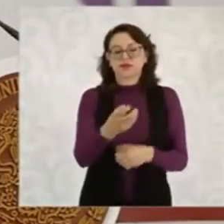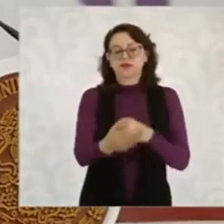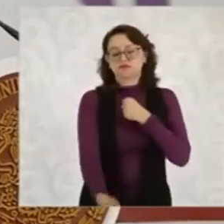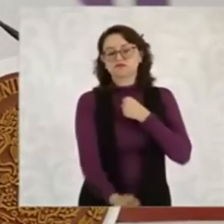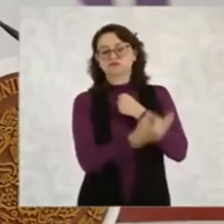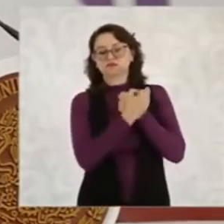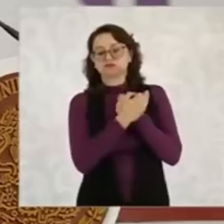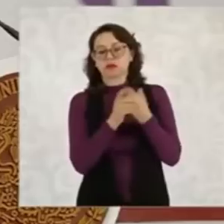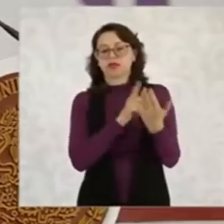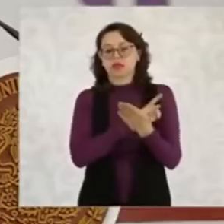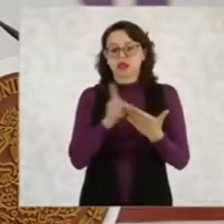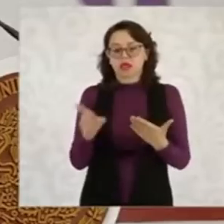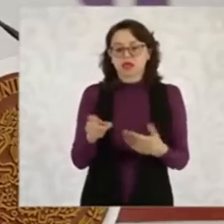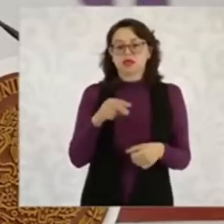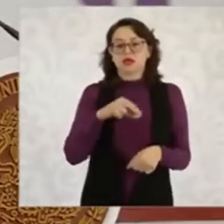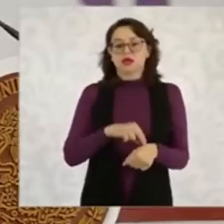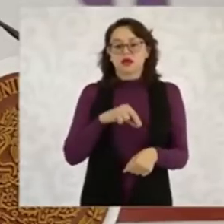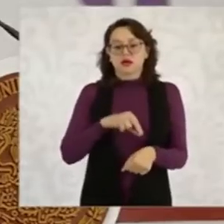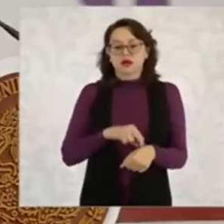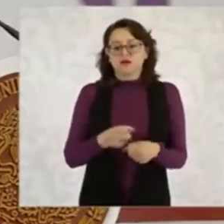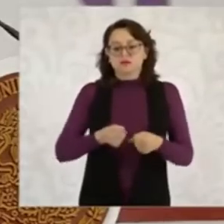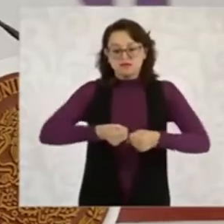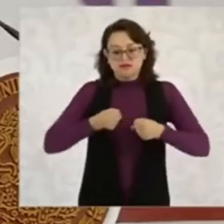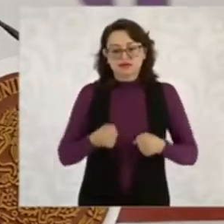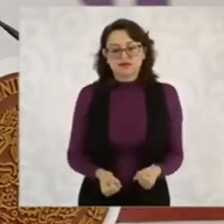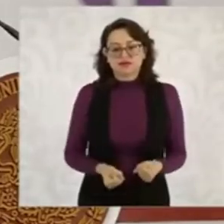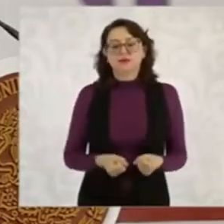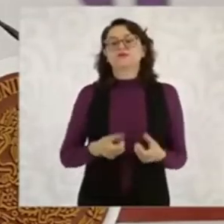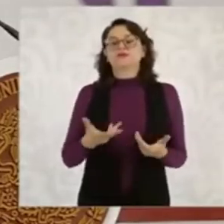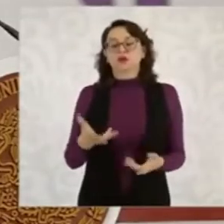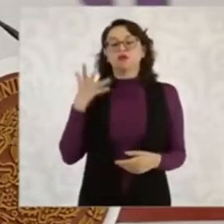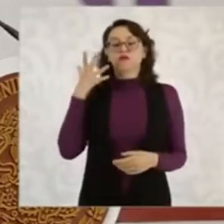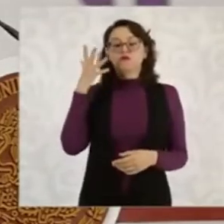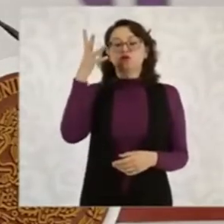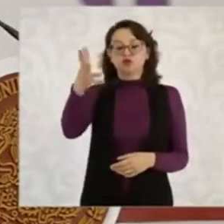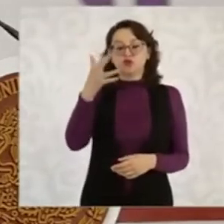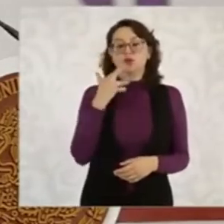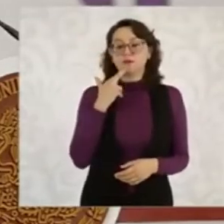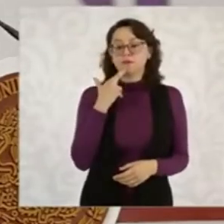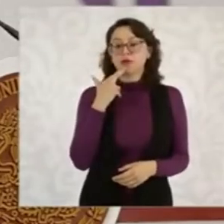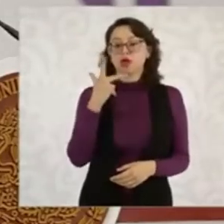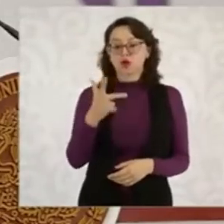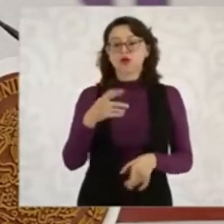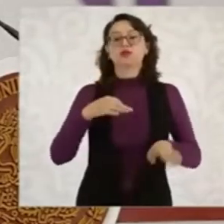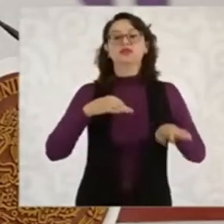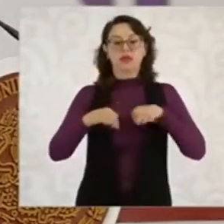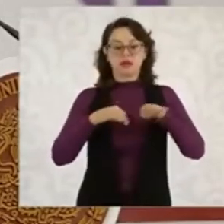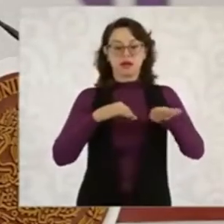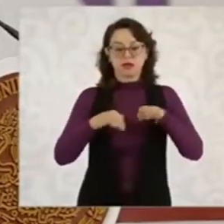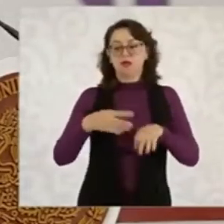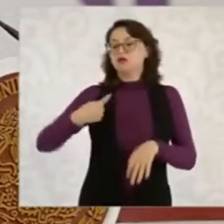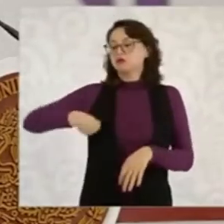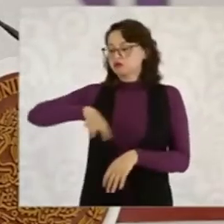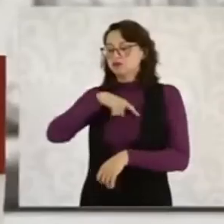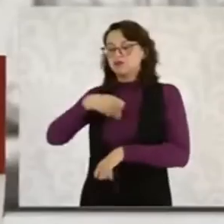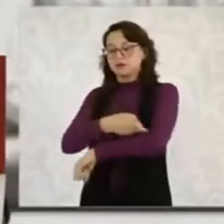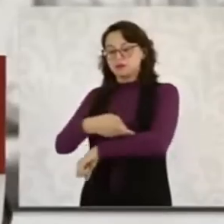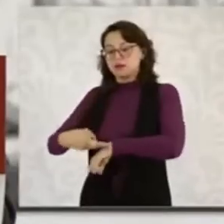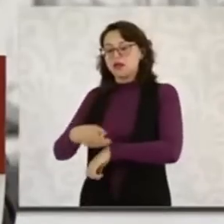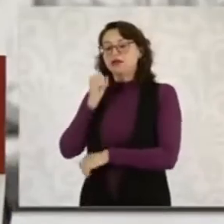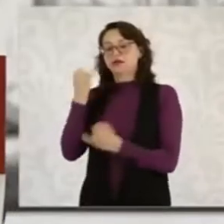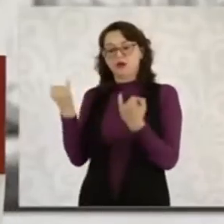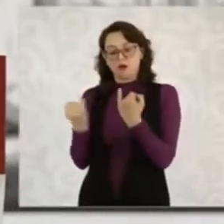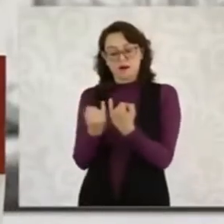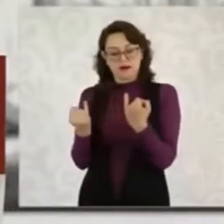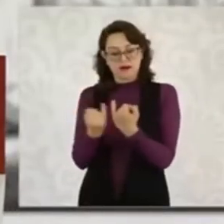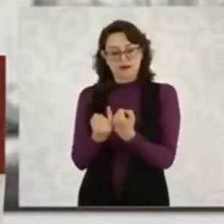social en el IMSS. Podremos tener un mejor futuro no solo como trabajadores, también para nuestras familias. Nos